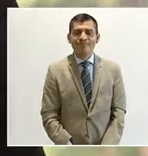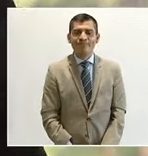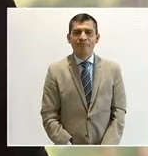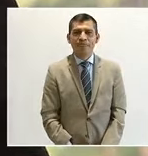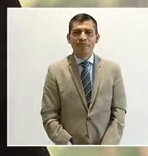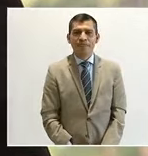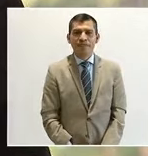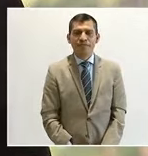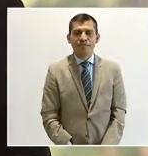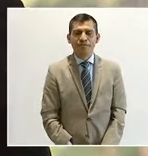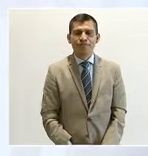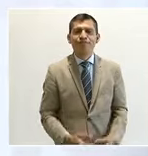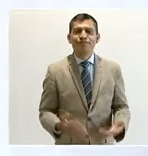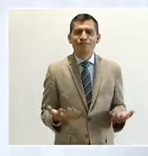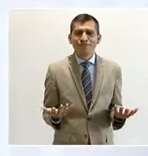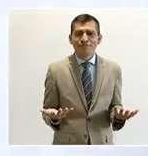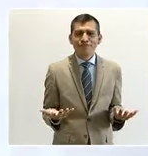Jorge